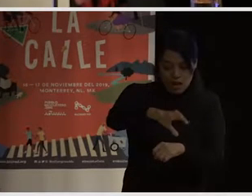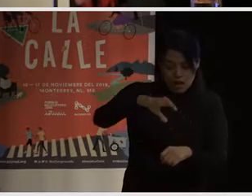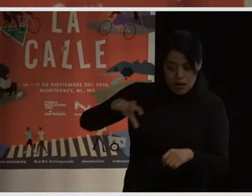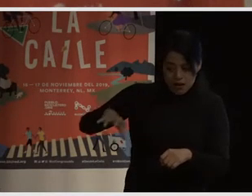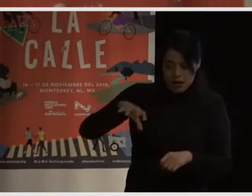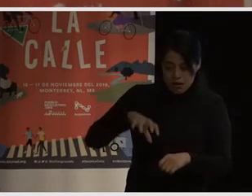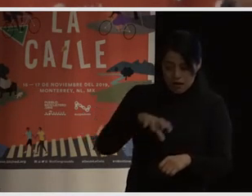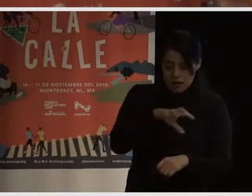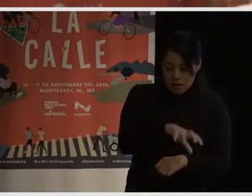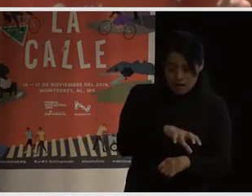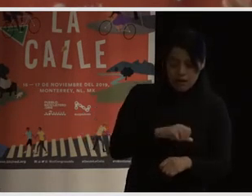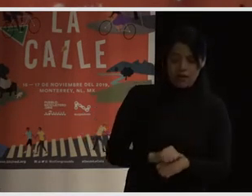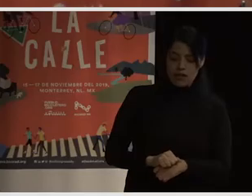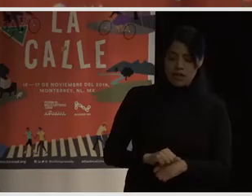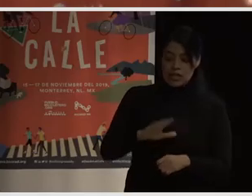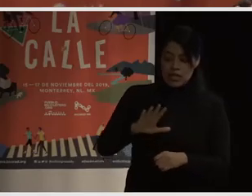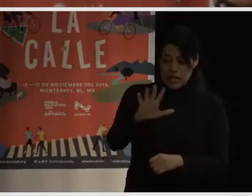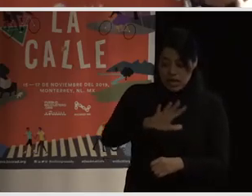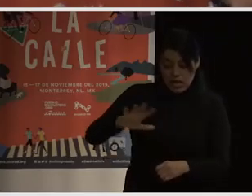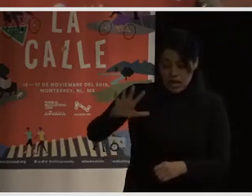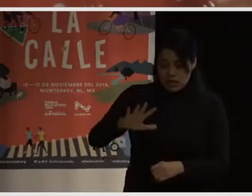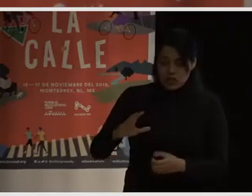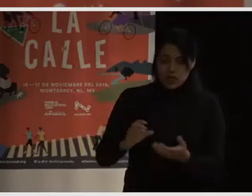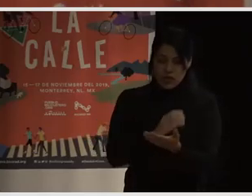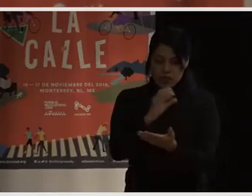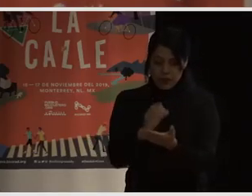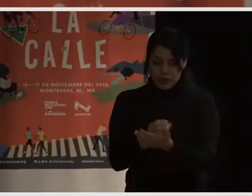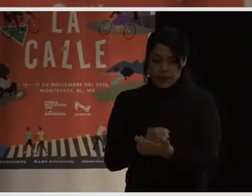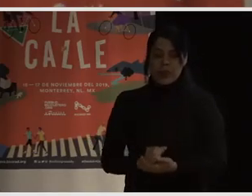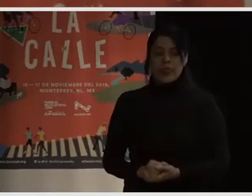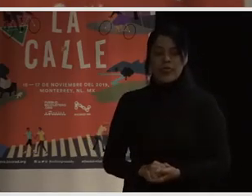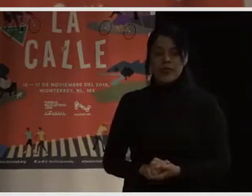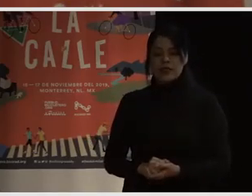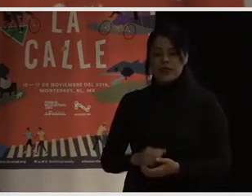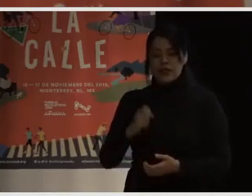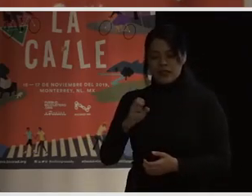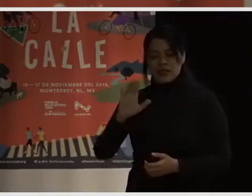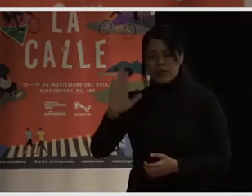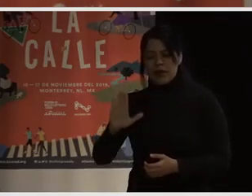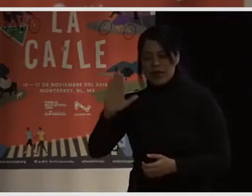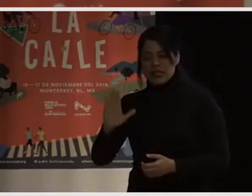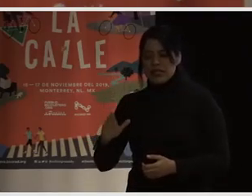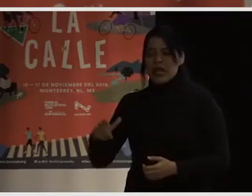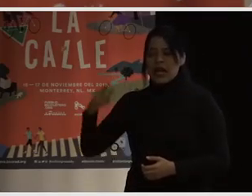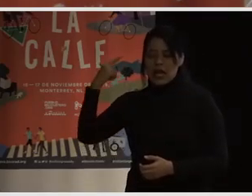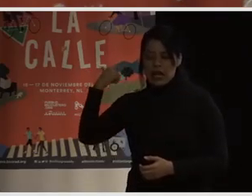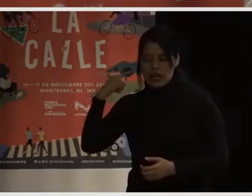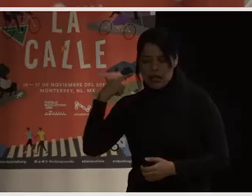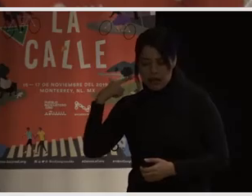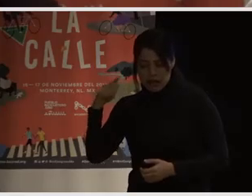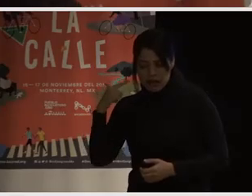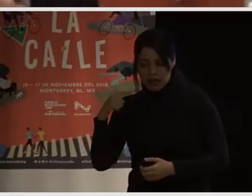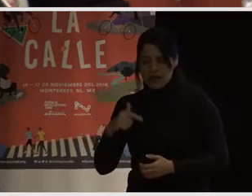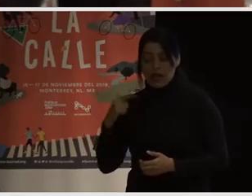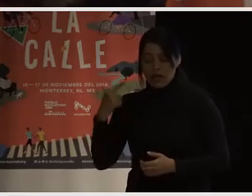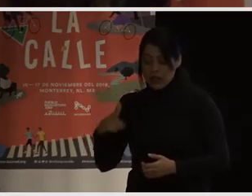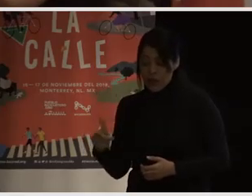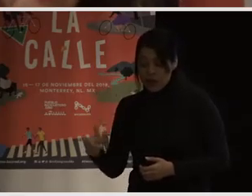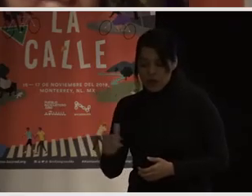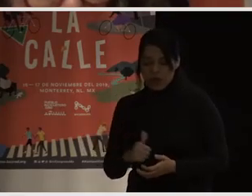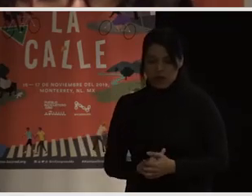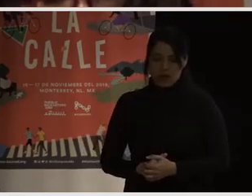de michoacán una de esas zonas metropolitanas se comparte con el estado de guanajuato entonces y por ejemplo